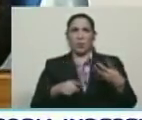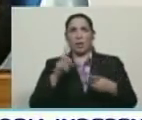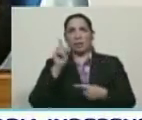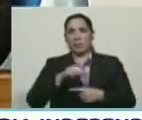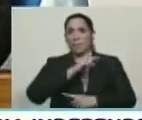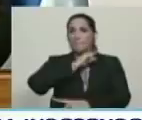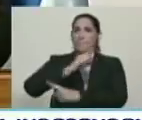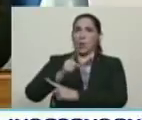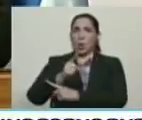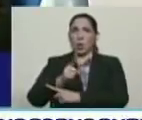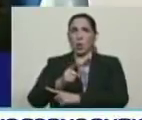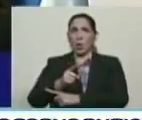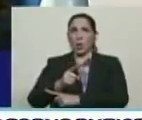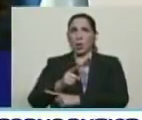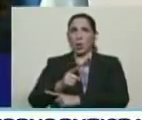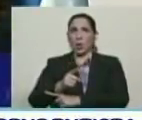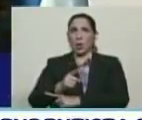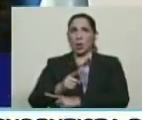acusado a